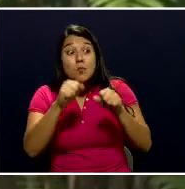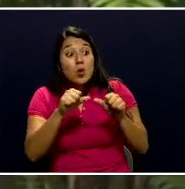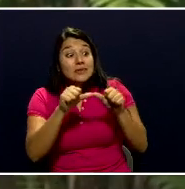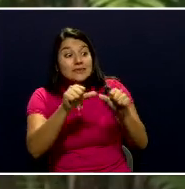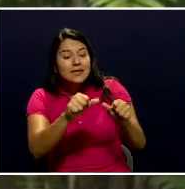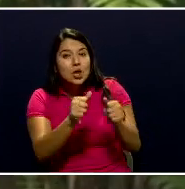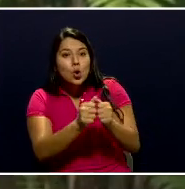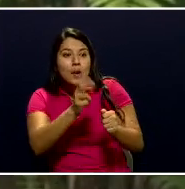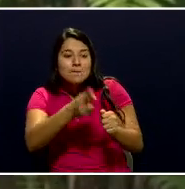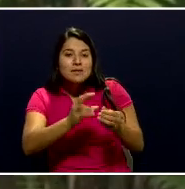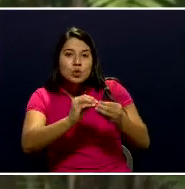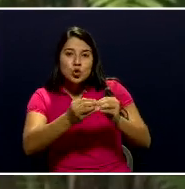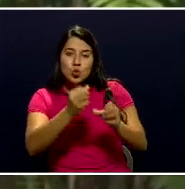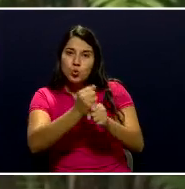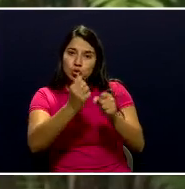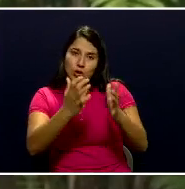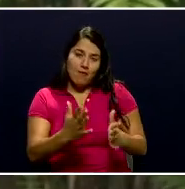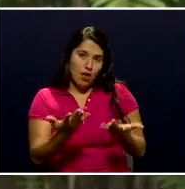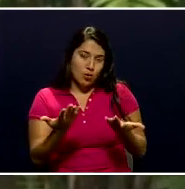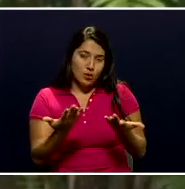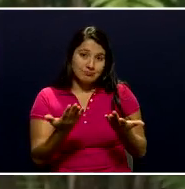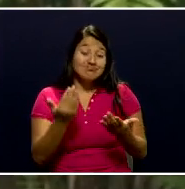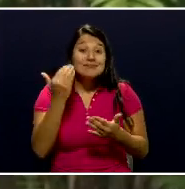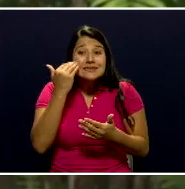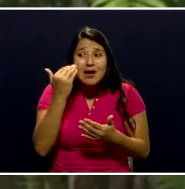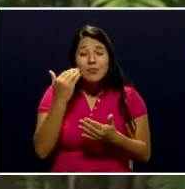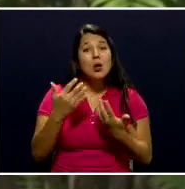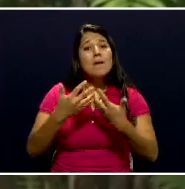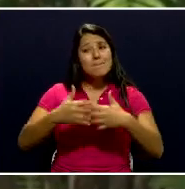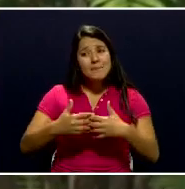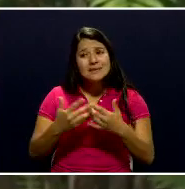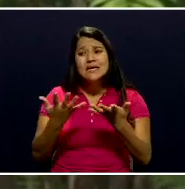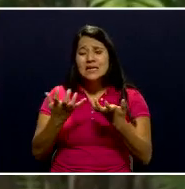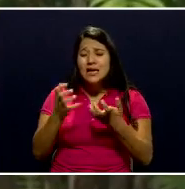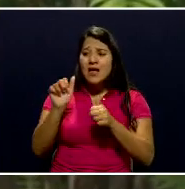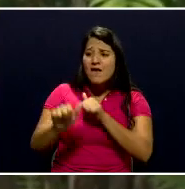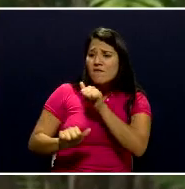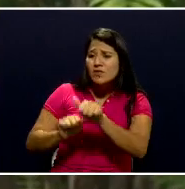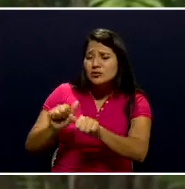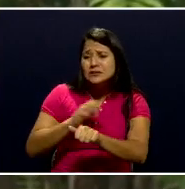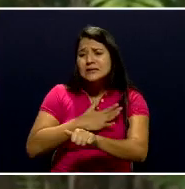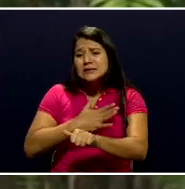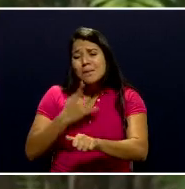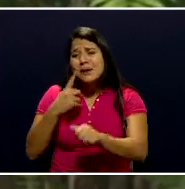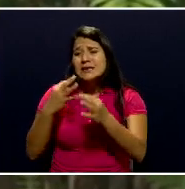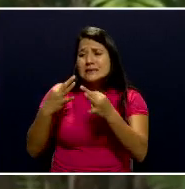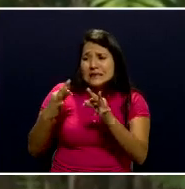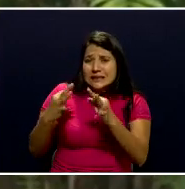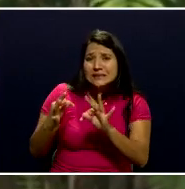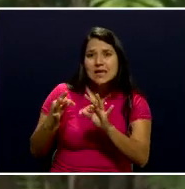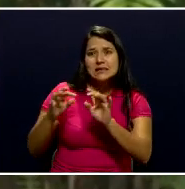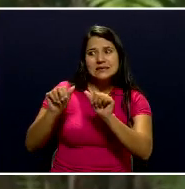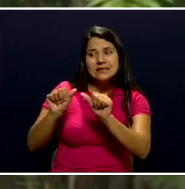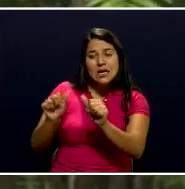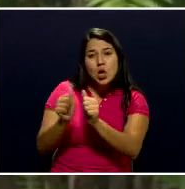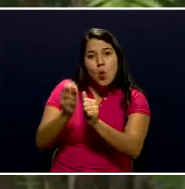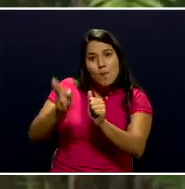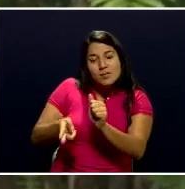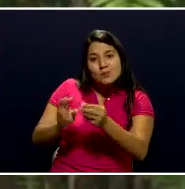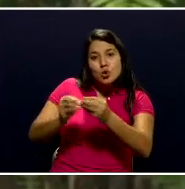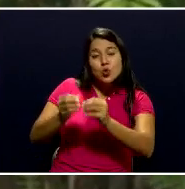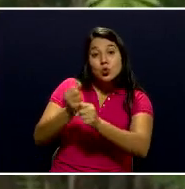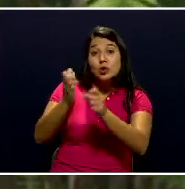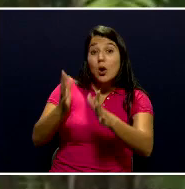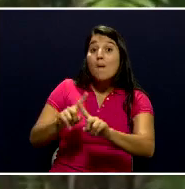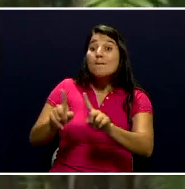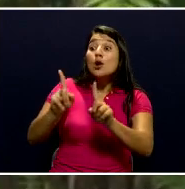la planilla. Sabemos que hay disposición de las empresas de hacer su mayor esfuerzo para sostener el empleo, pero necesitamos generarles